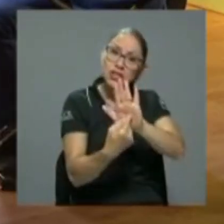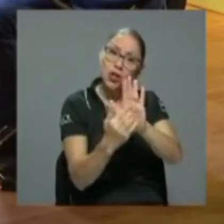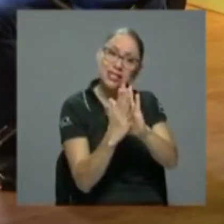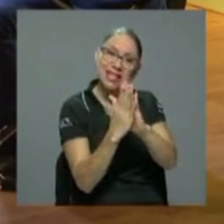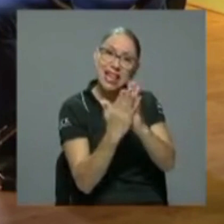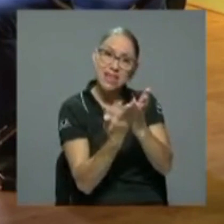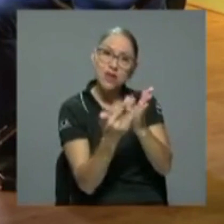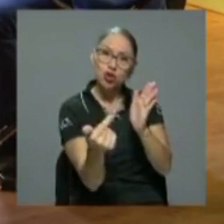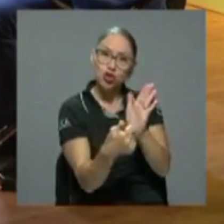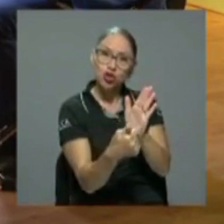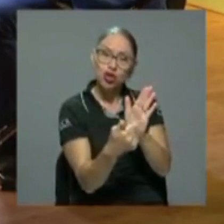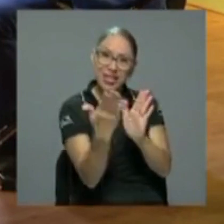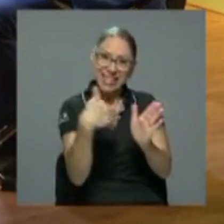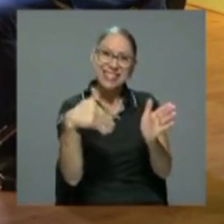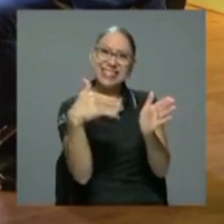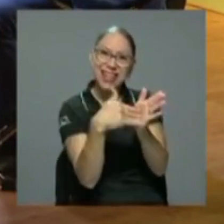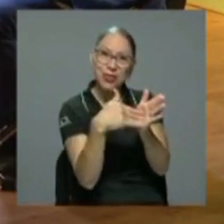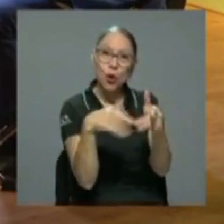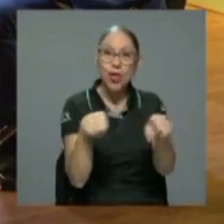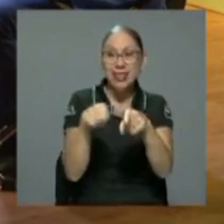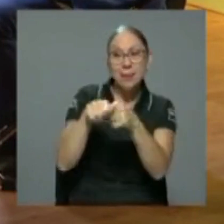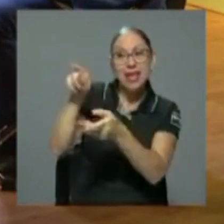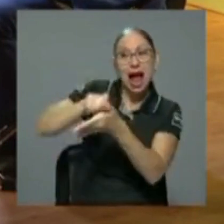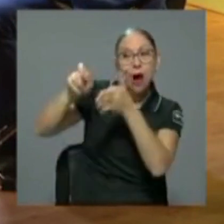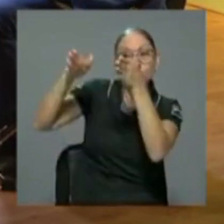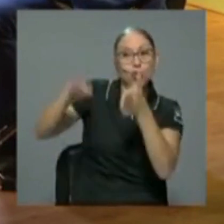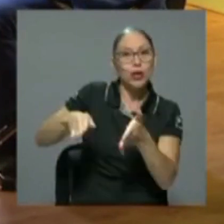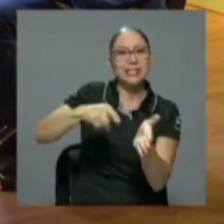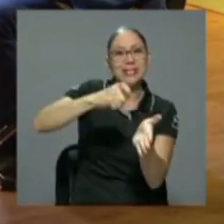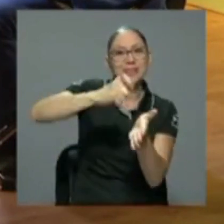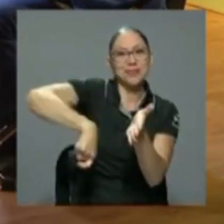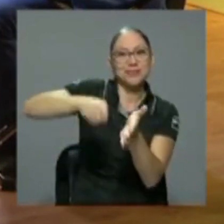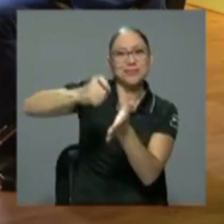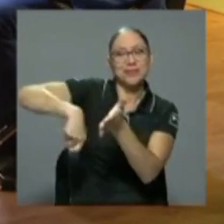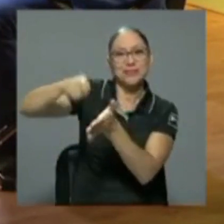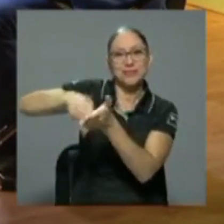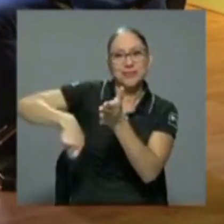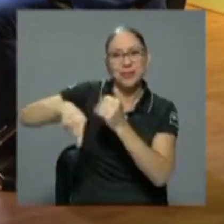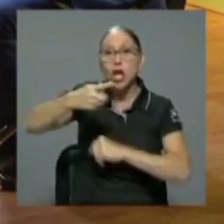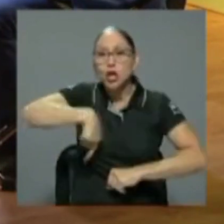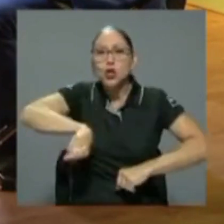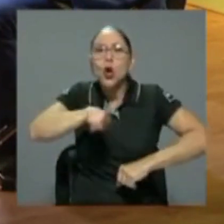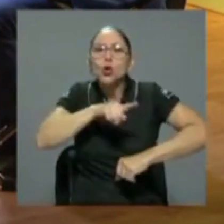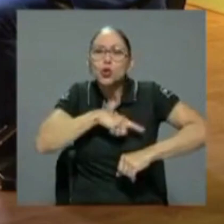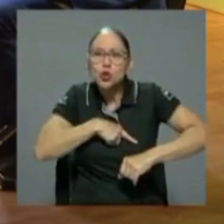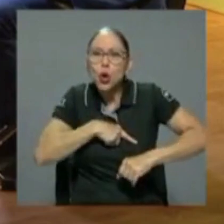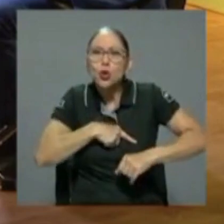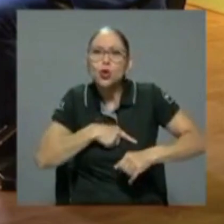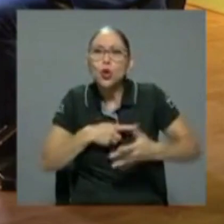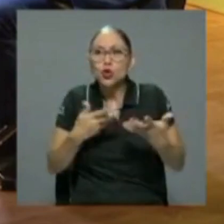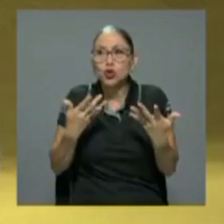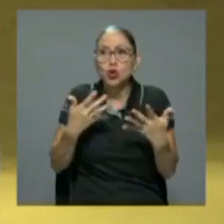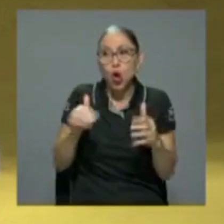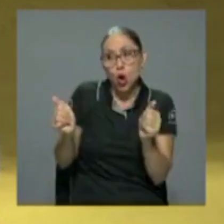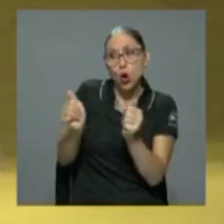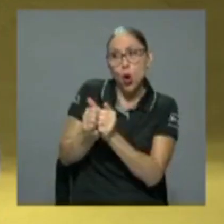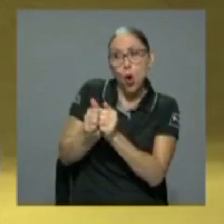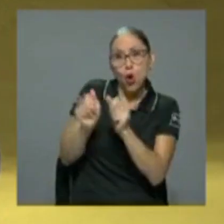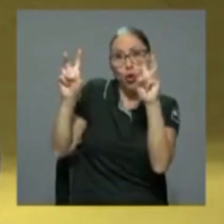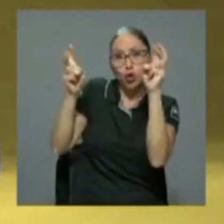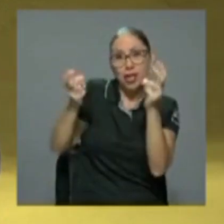¿sí? Y firmas de autores. Nosotros quisimos, bajo los ejes temáticos que nos propuso la UNAM,